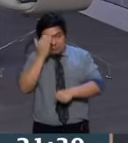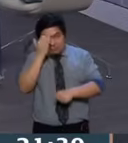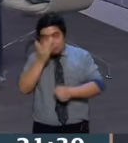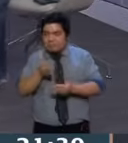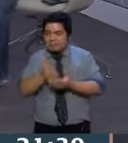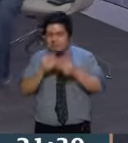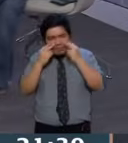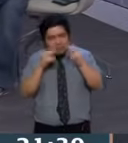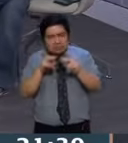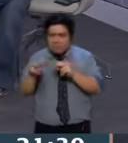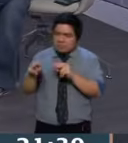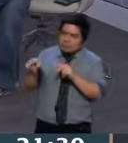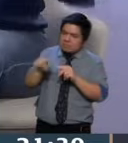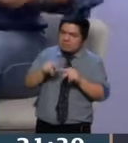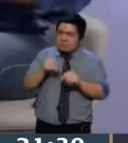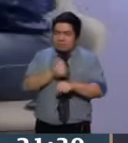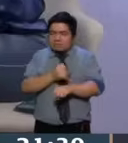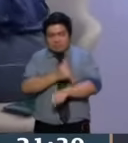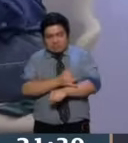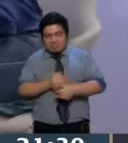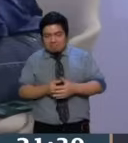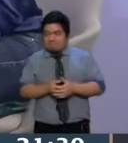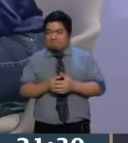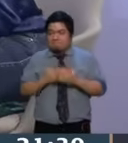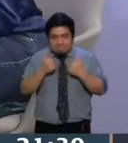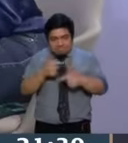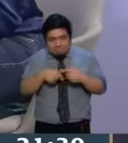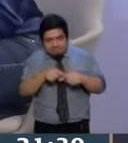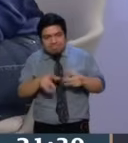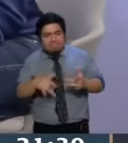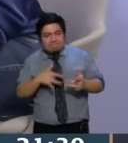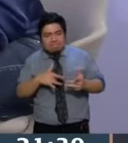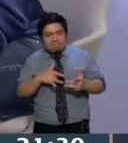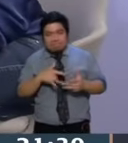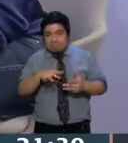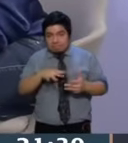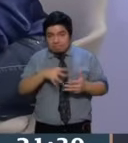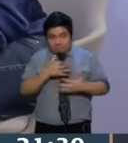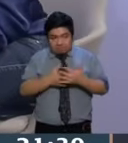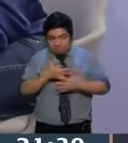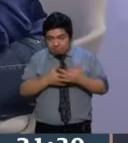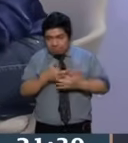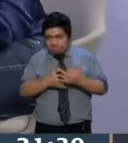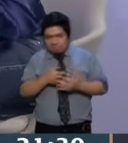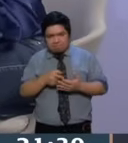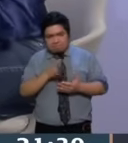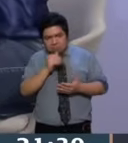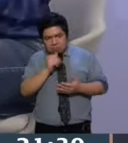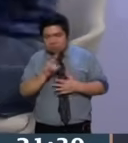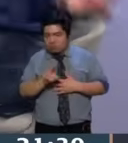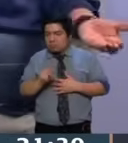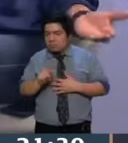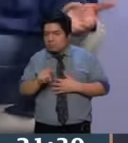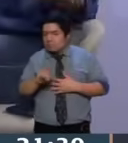pude ver cómo Iztapalapa abusa de la ciudadanía. Hay un juicio en donde ya les prohíben llevar a cabo las utopías